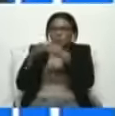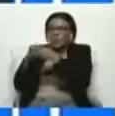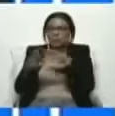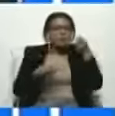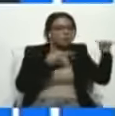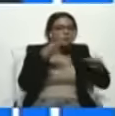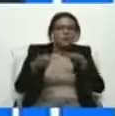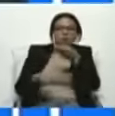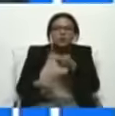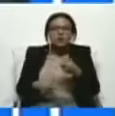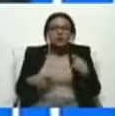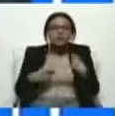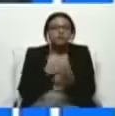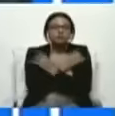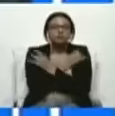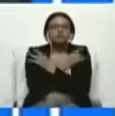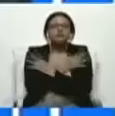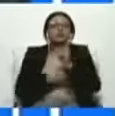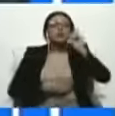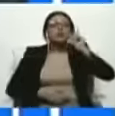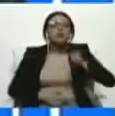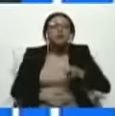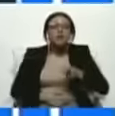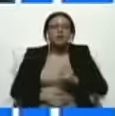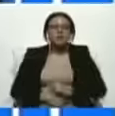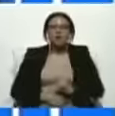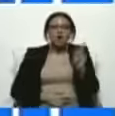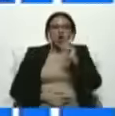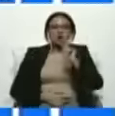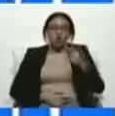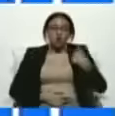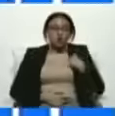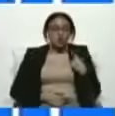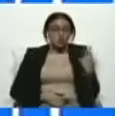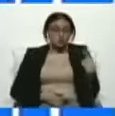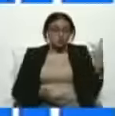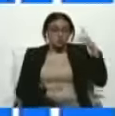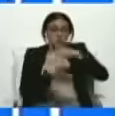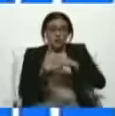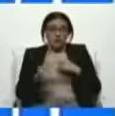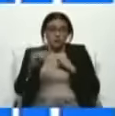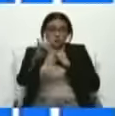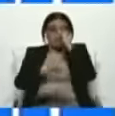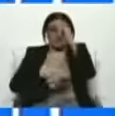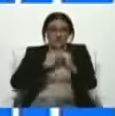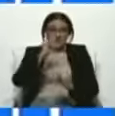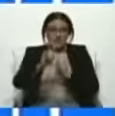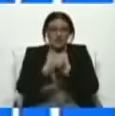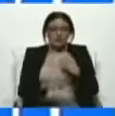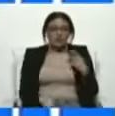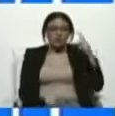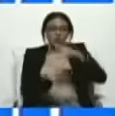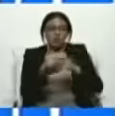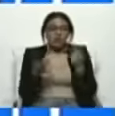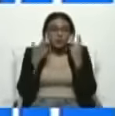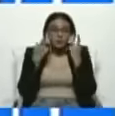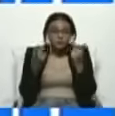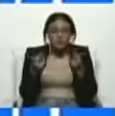e imparcialidad, no injerencia en los asuntos electorales ni en los asuntos políticos y sociales de un país.